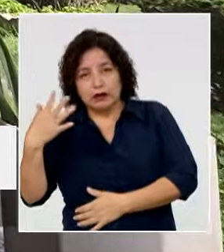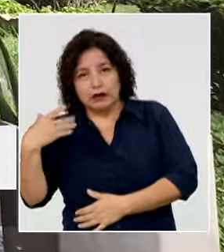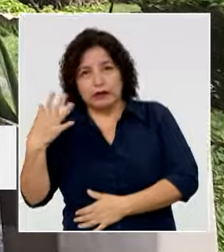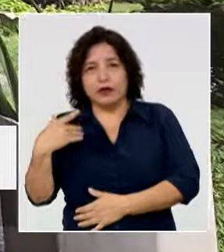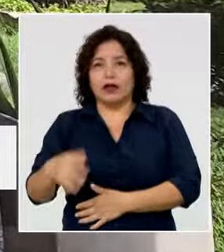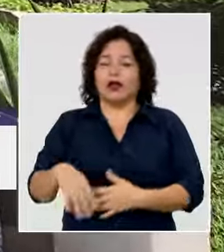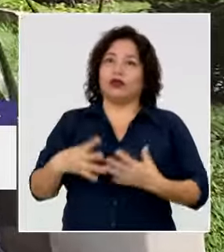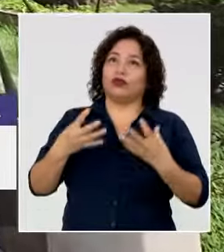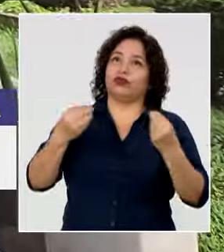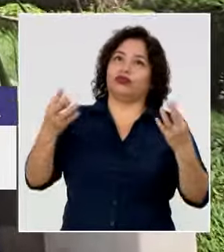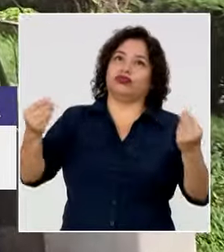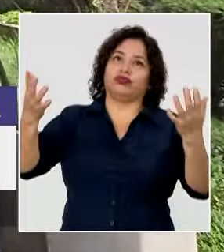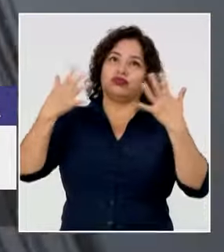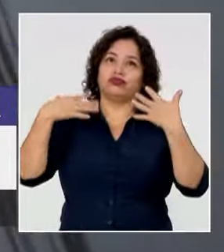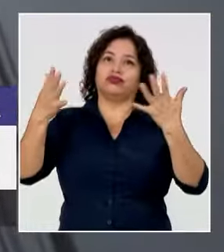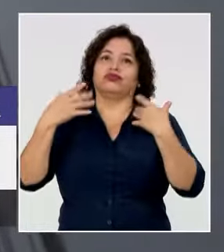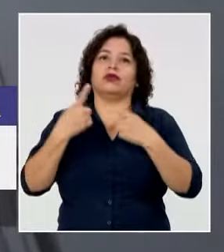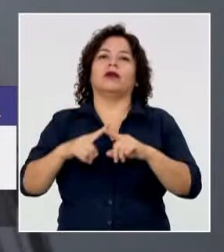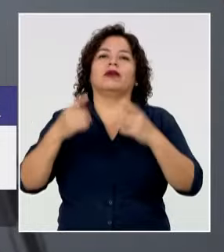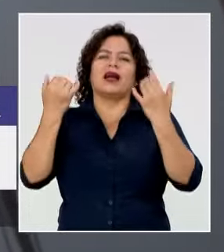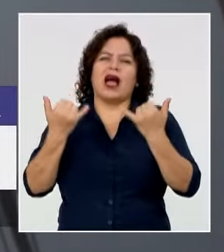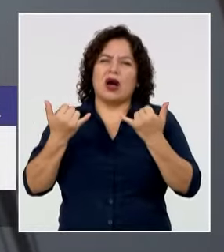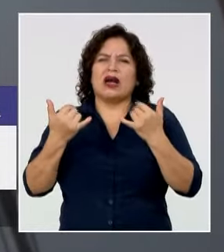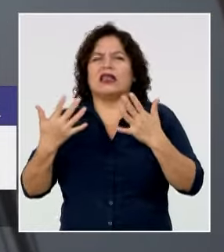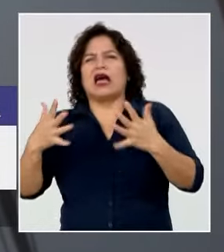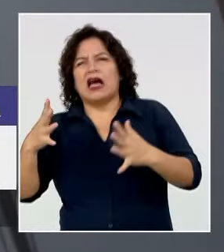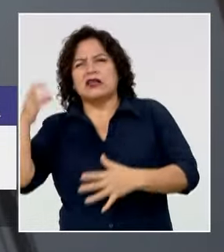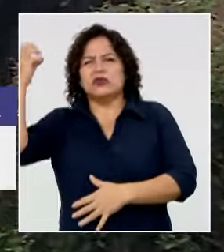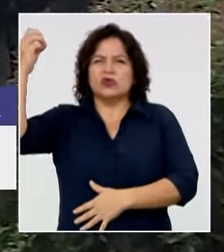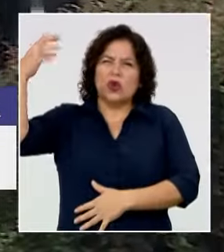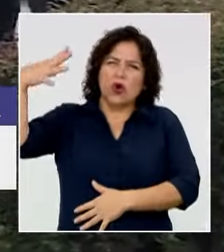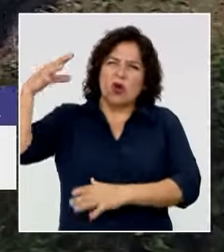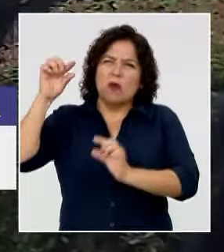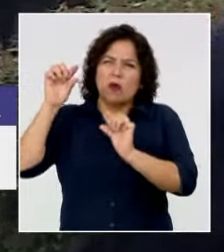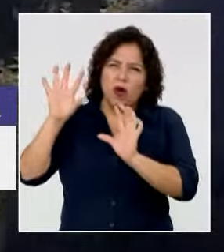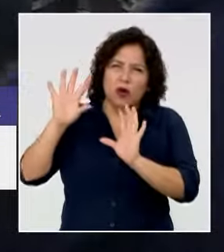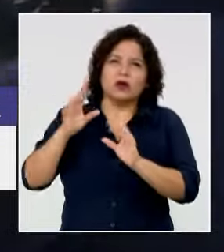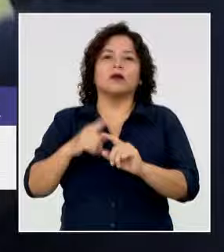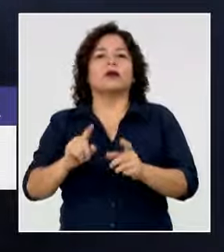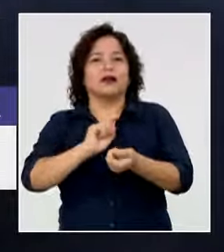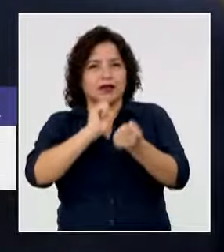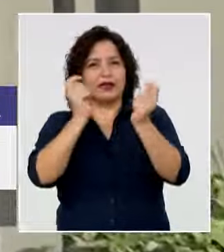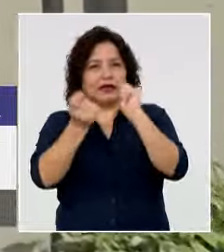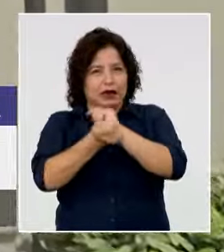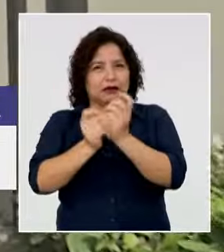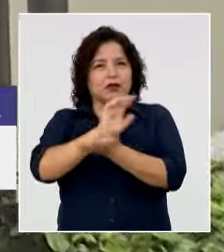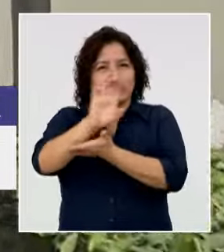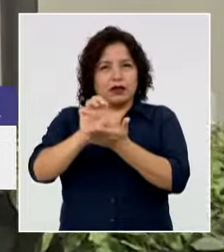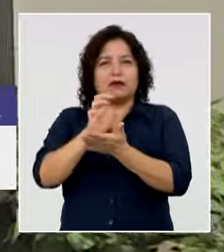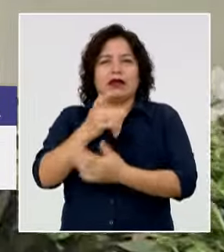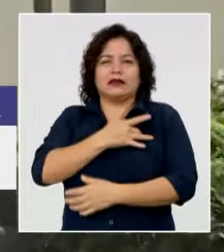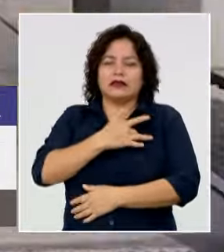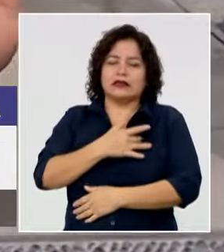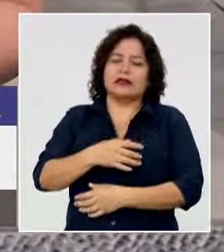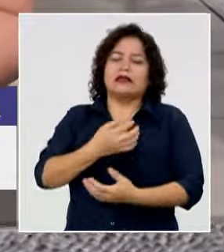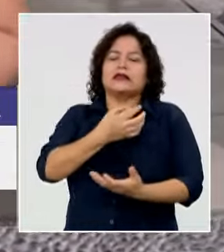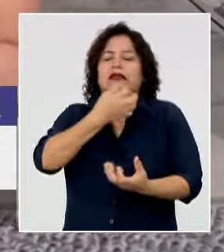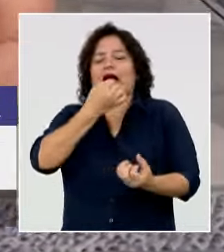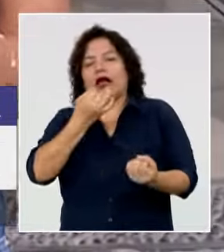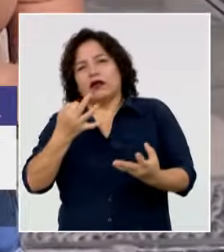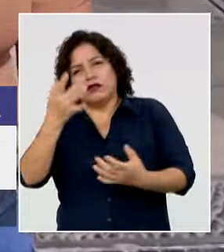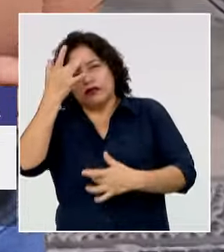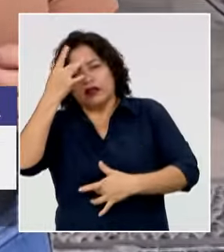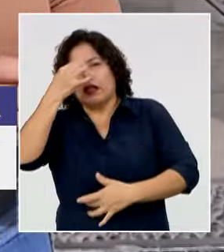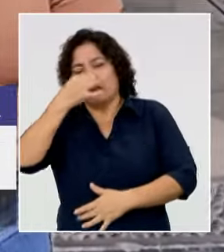los peruanos y aunque todavía estamos sintiendo algunos rayos de sol, el cambio de clima ya se siente y con ello resfríos u otras